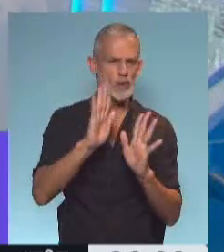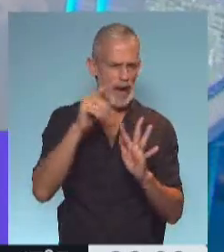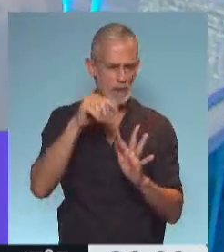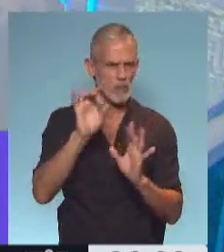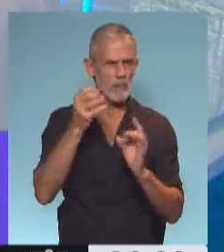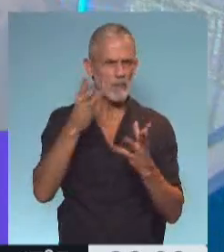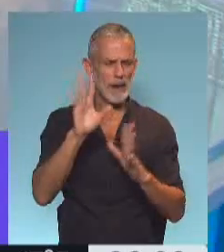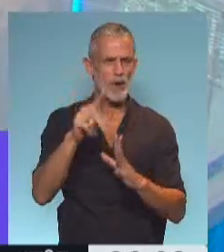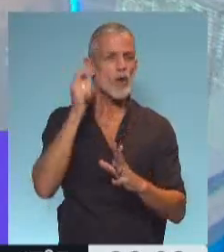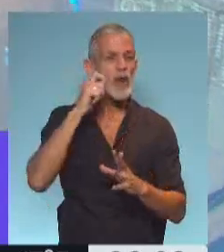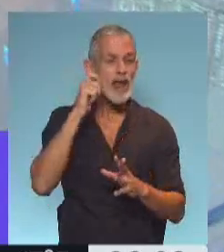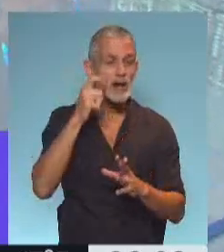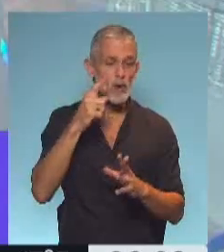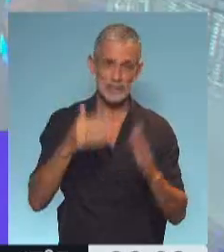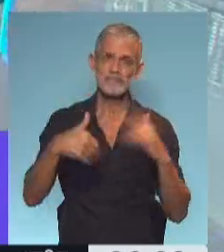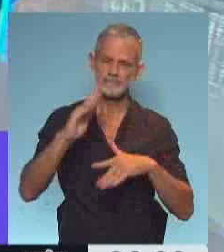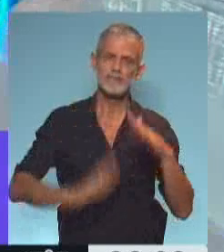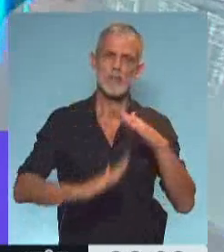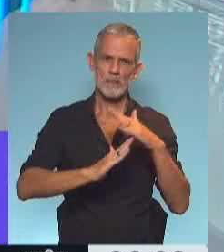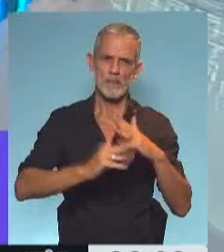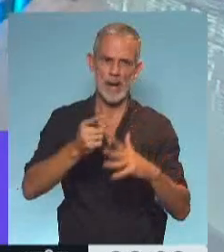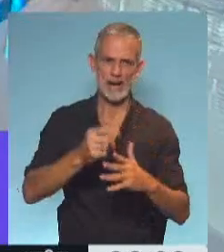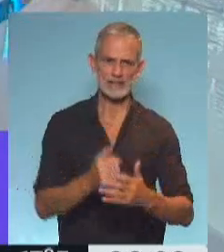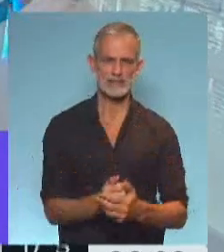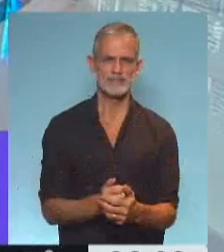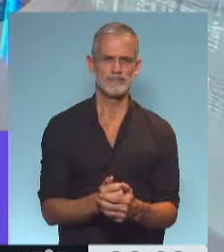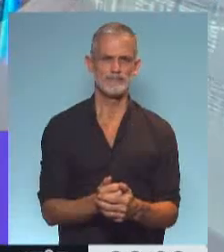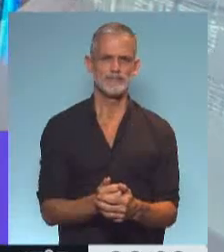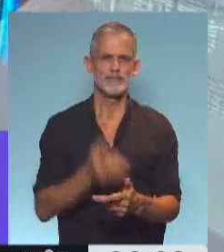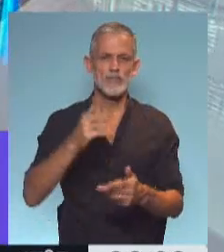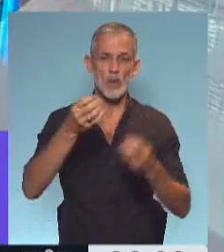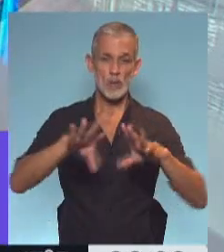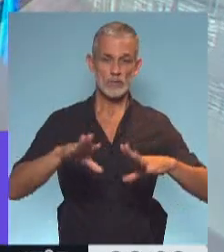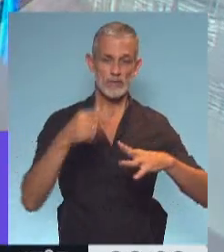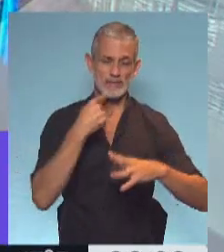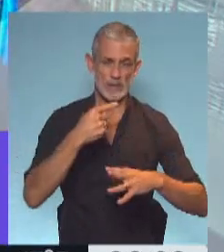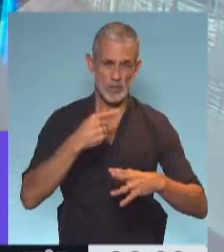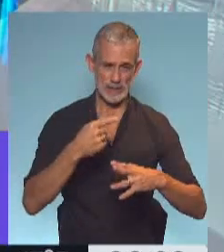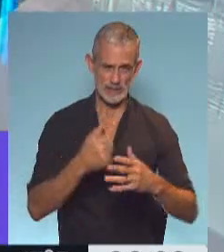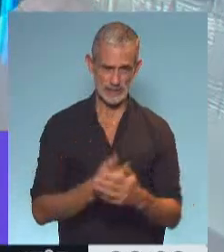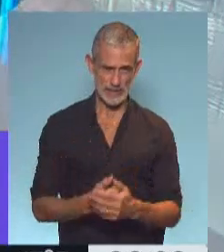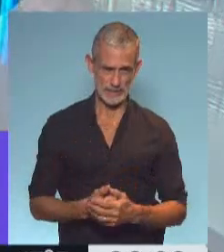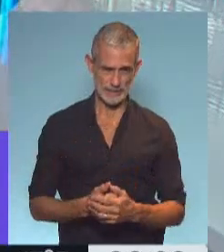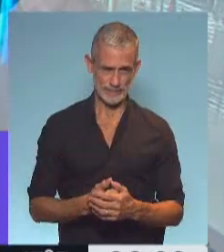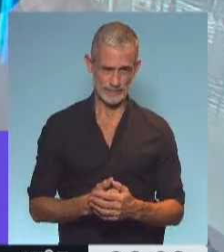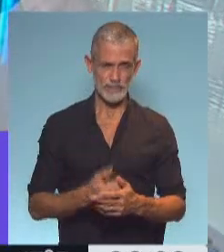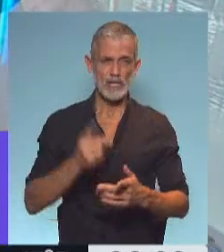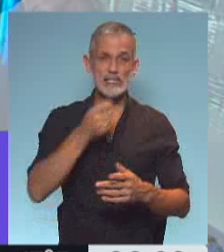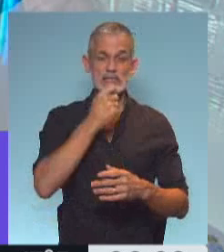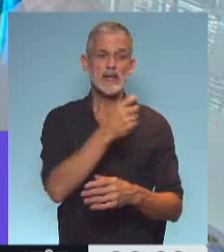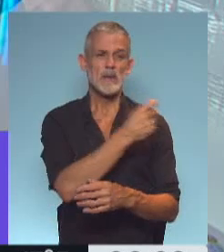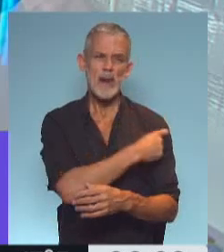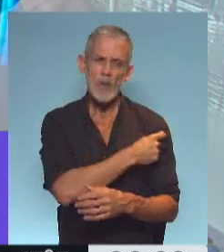focalizado. La Rioja es probablemente el lugar más importante. Vos sabés que yo me Gracias, quedé Doc. con algo que nos decías en el arranque, me parece interesante. Que esté vacunado